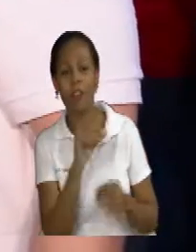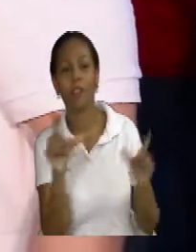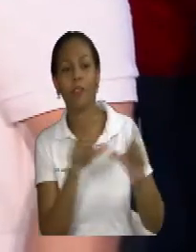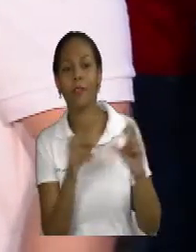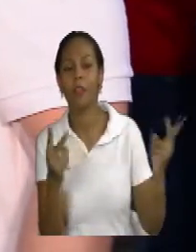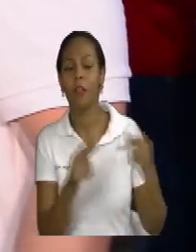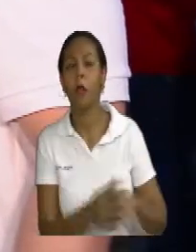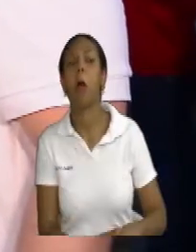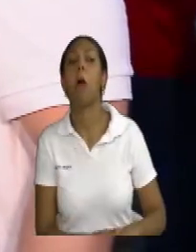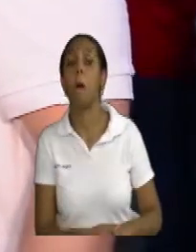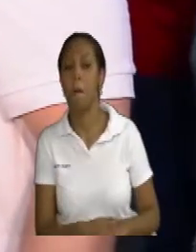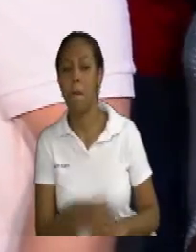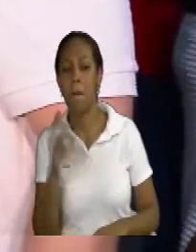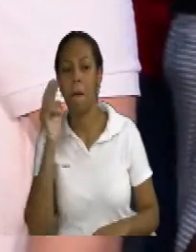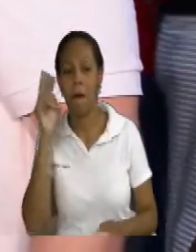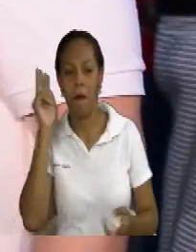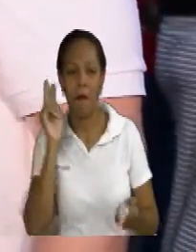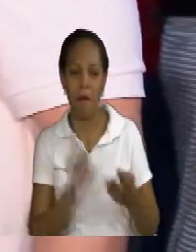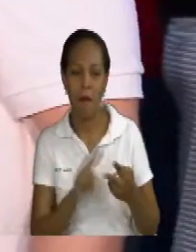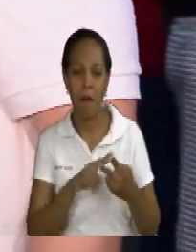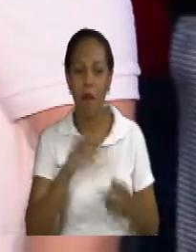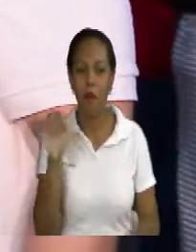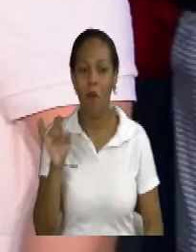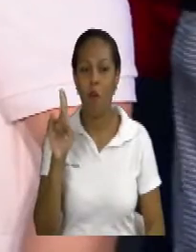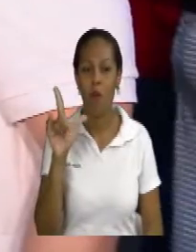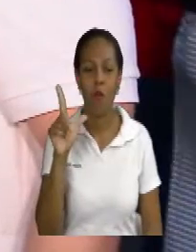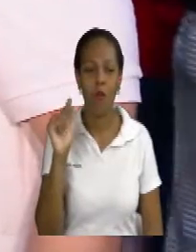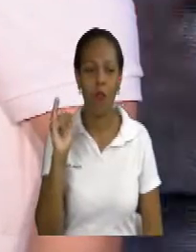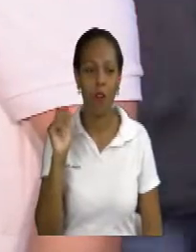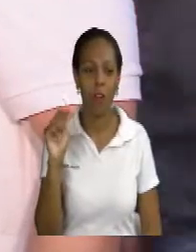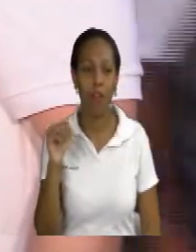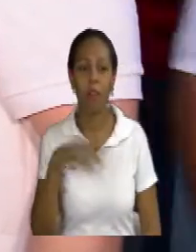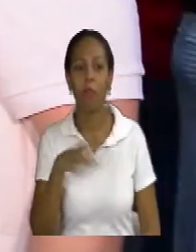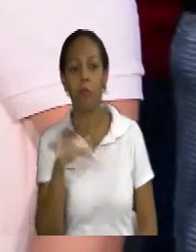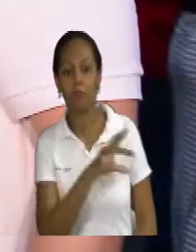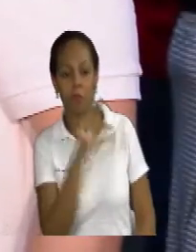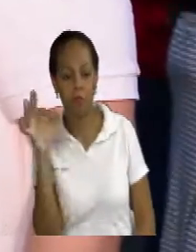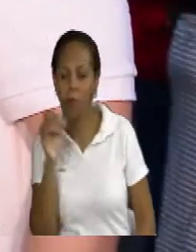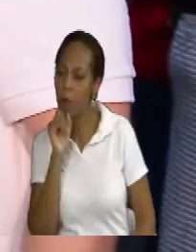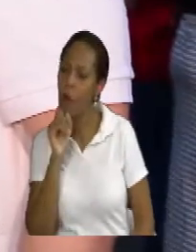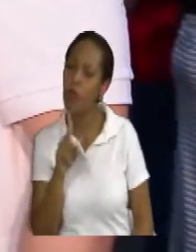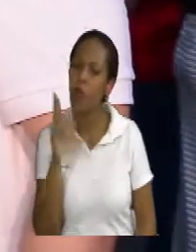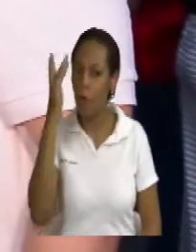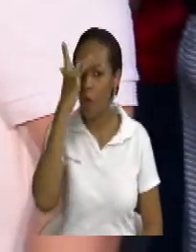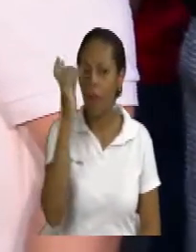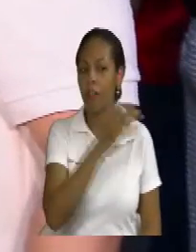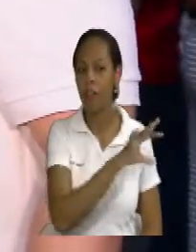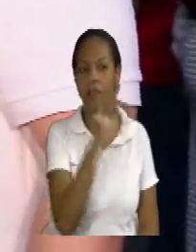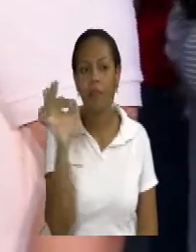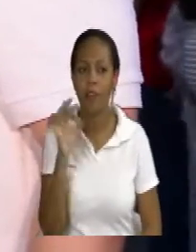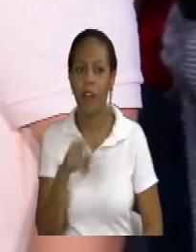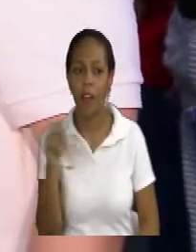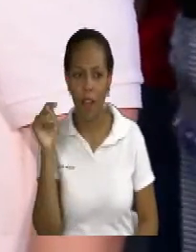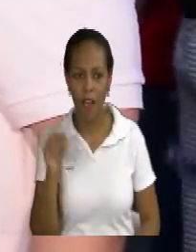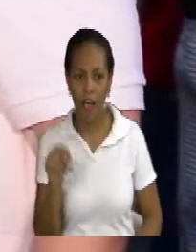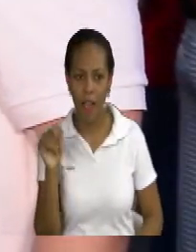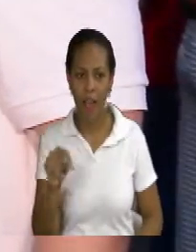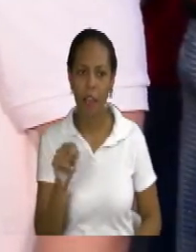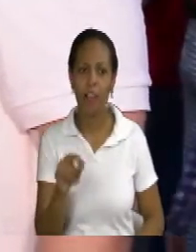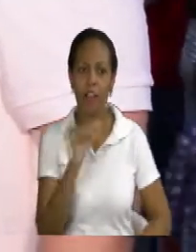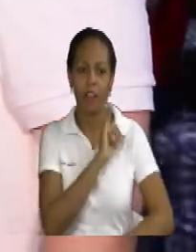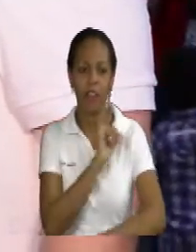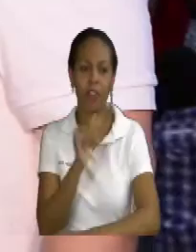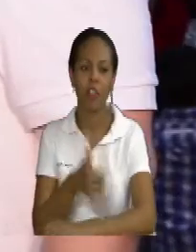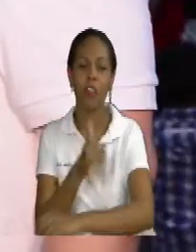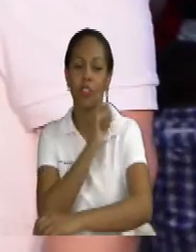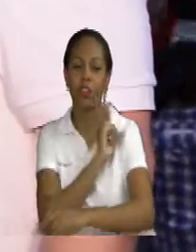pensando en Julián Bedoya para la próxima candidatura. ¿Por qué escoger precisamente un hijo adoptivo de Yondó y